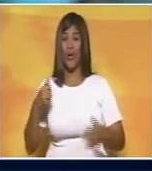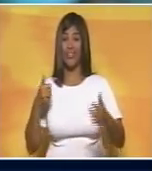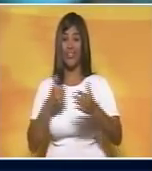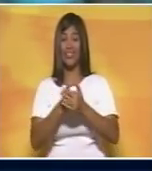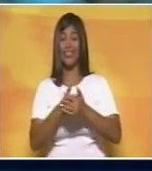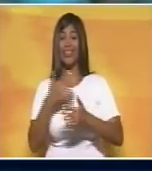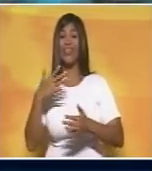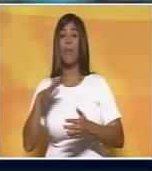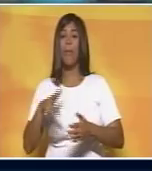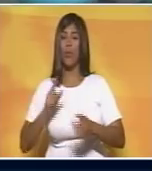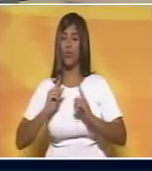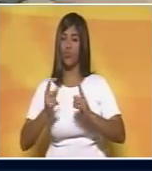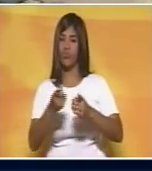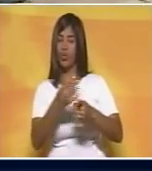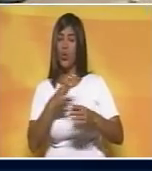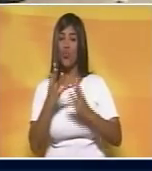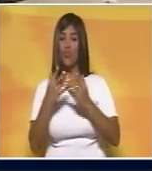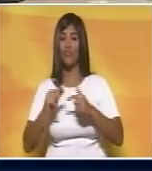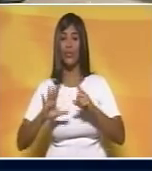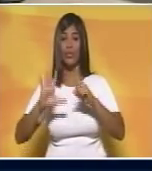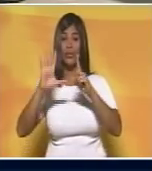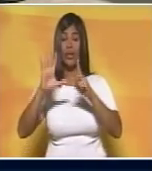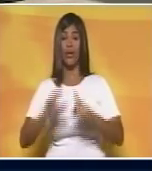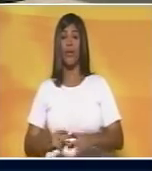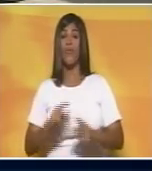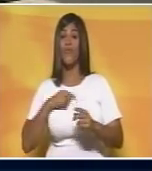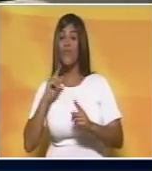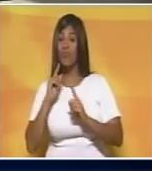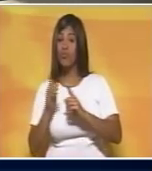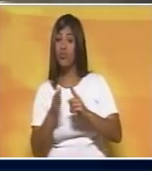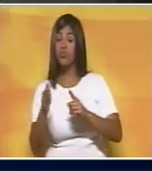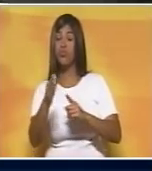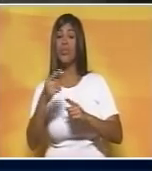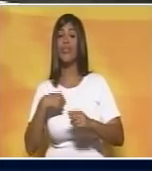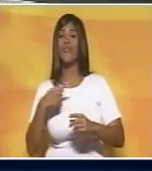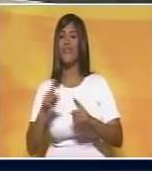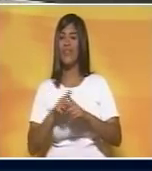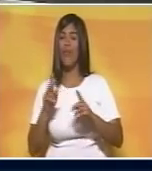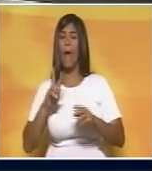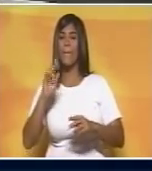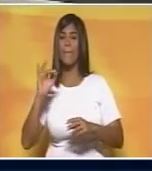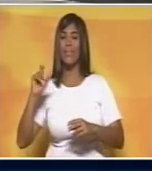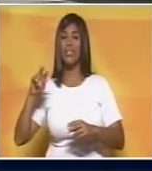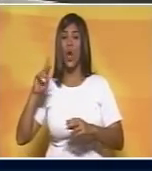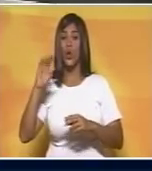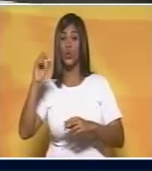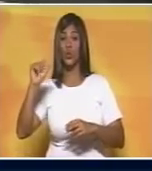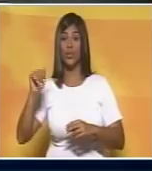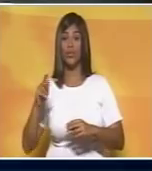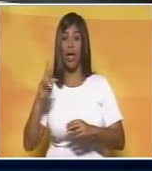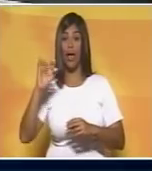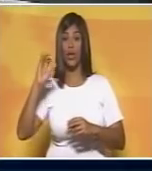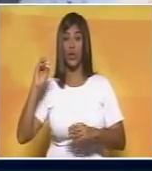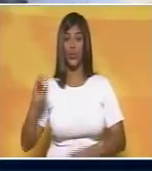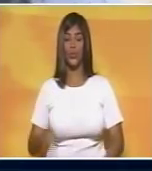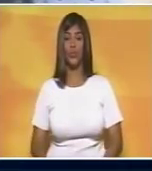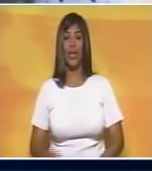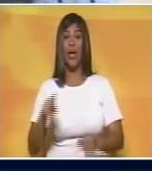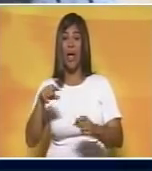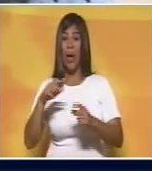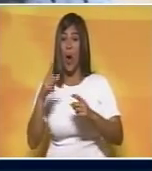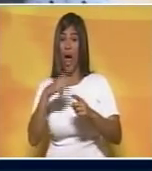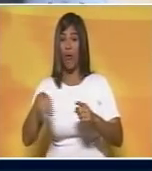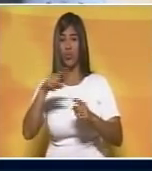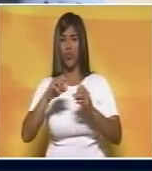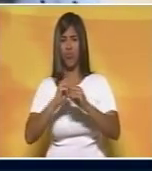ocurrió a la altura de la Troncal 6 de Puente Palmar, vía a la Villa del Rosario, en el municipio Rosario de Perijá. Se le explotó una